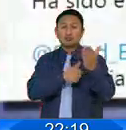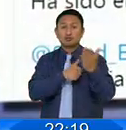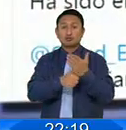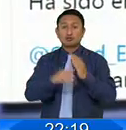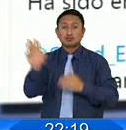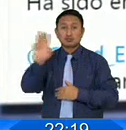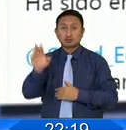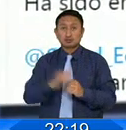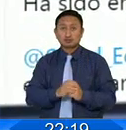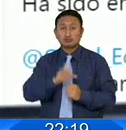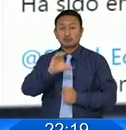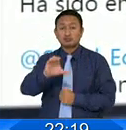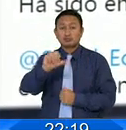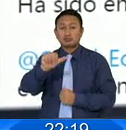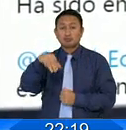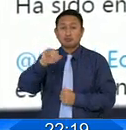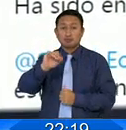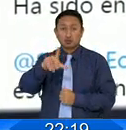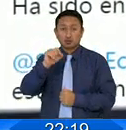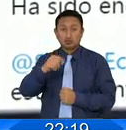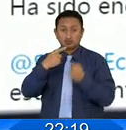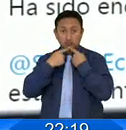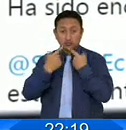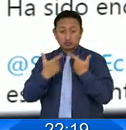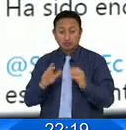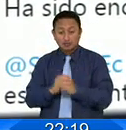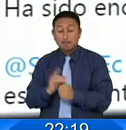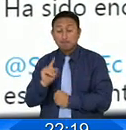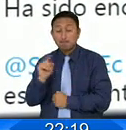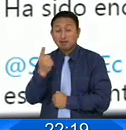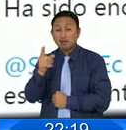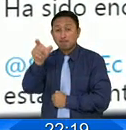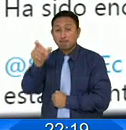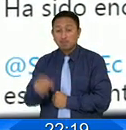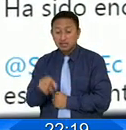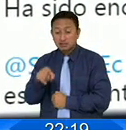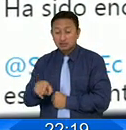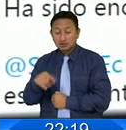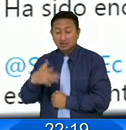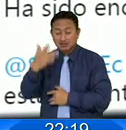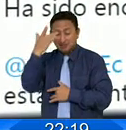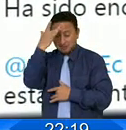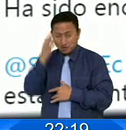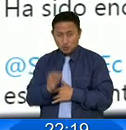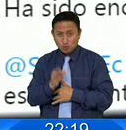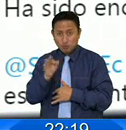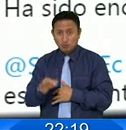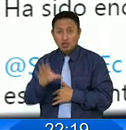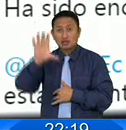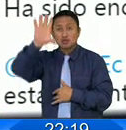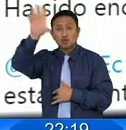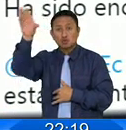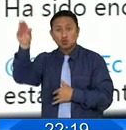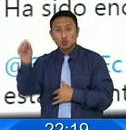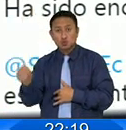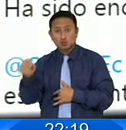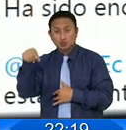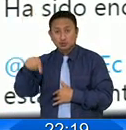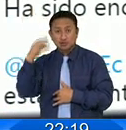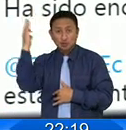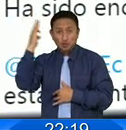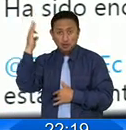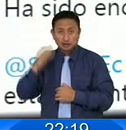Salud, Camilo Salinas, anunció que se detectó el primer caso de un paciente con la variante sudafricana en